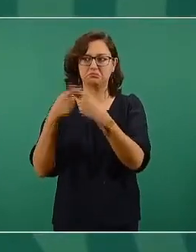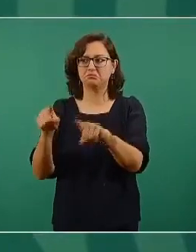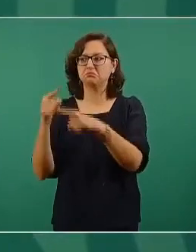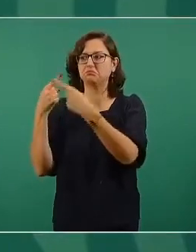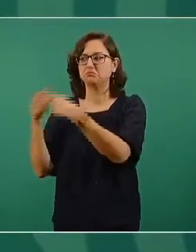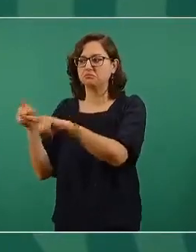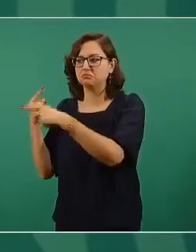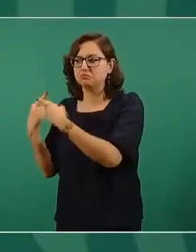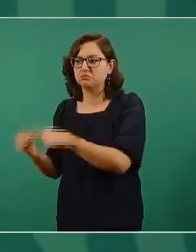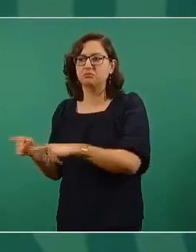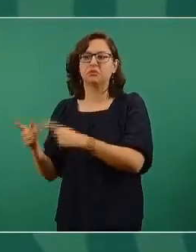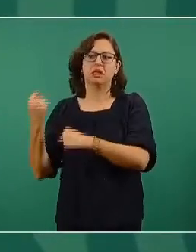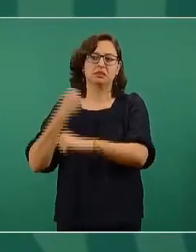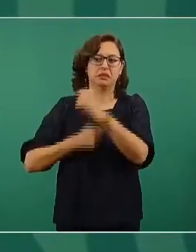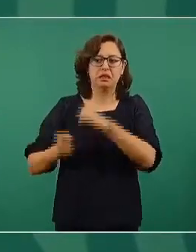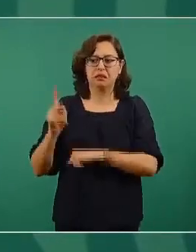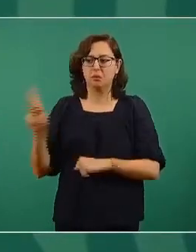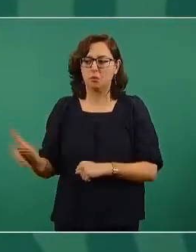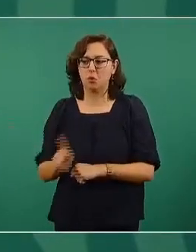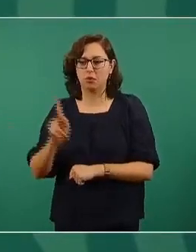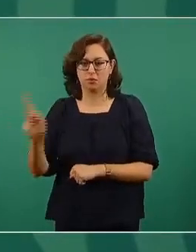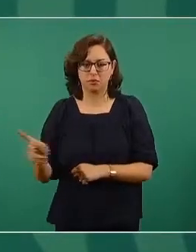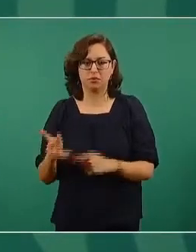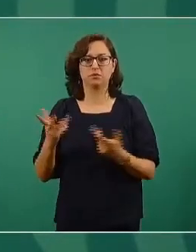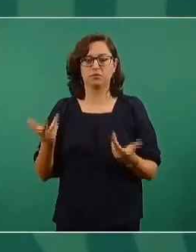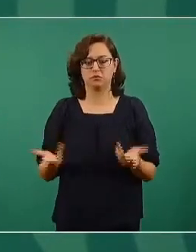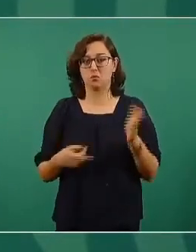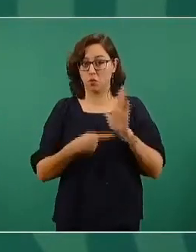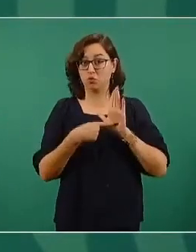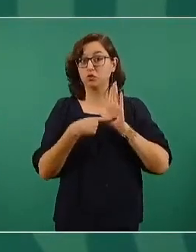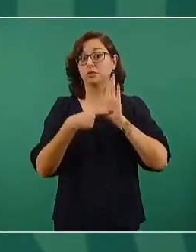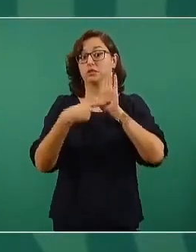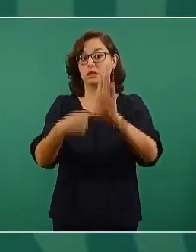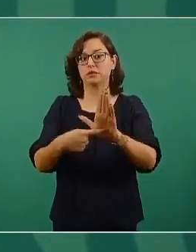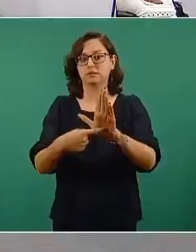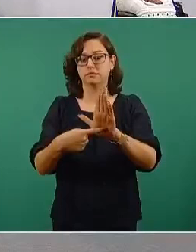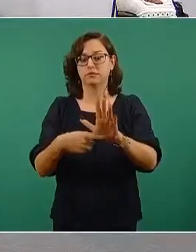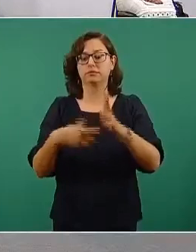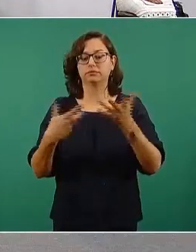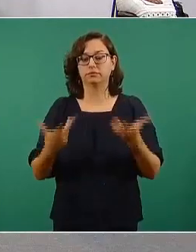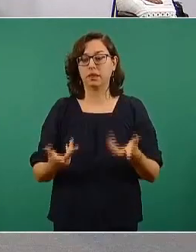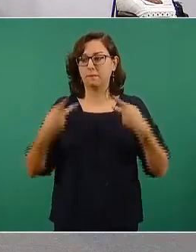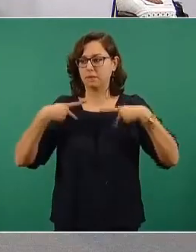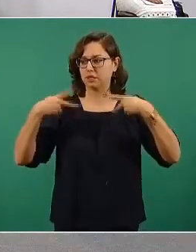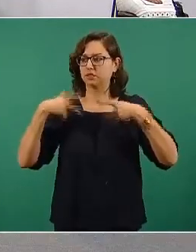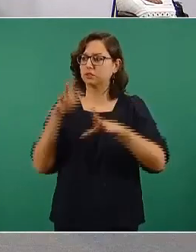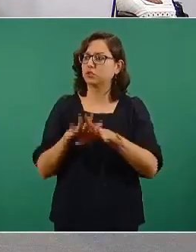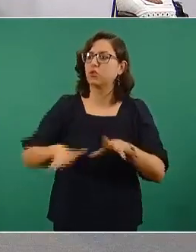las tiendas de los pueblos y demás. Vamos a tener una idea de cuánto es el consumo,